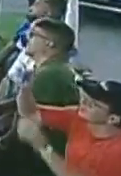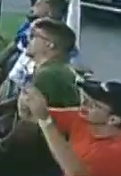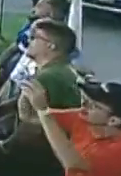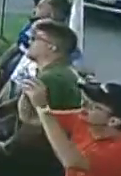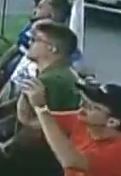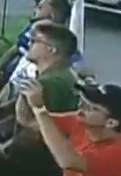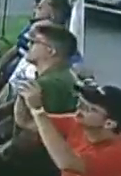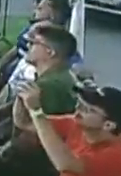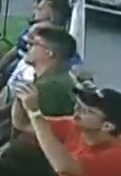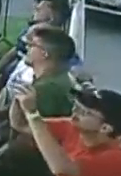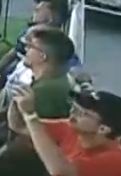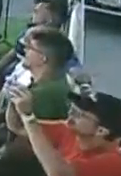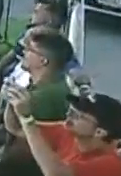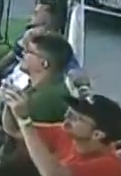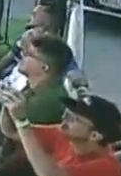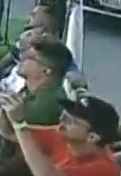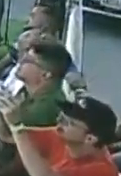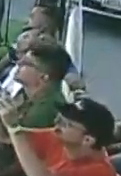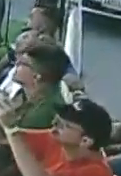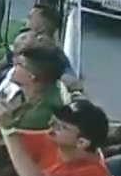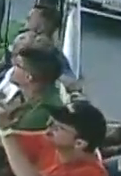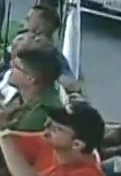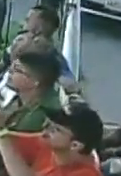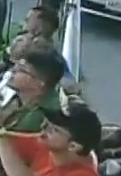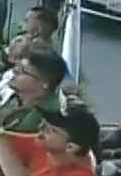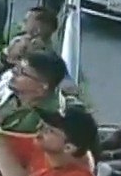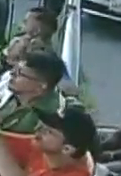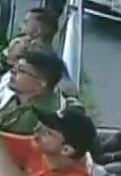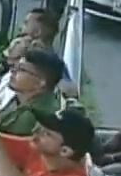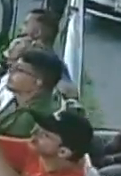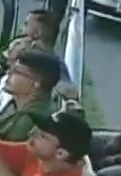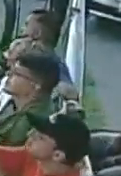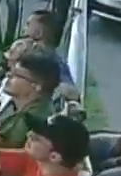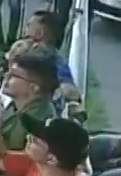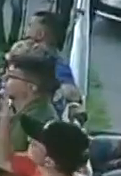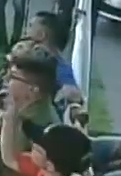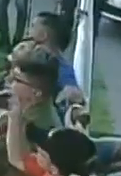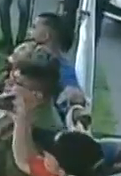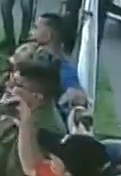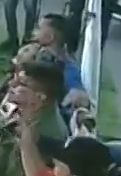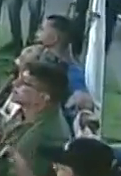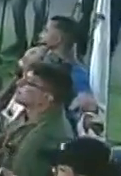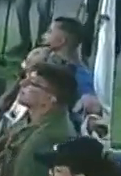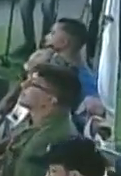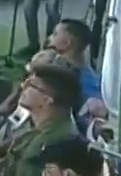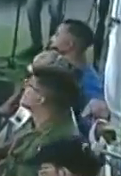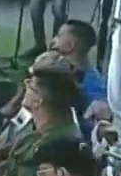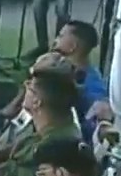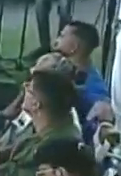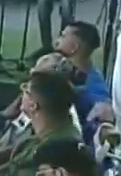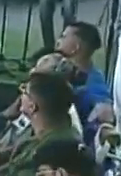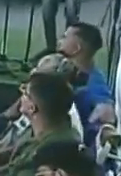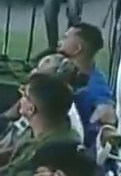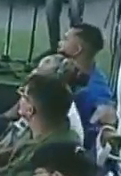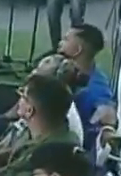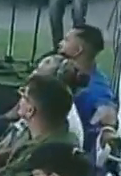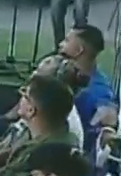Negra, salta para acá. Déjame sentir mi negrita. Santa, esta sabrosura.